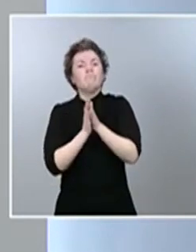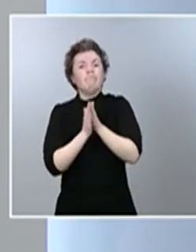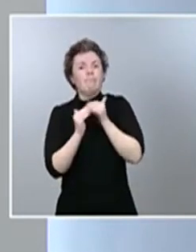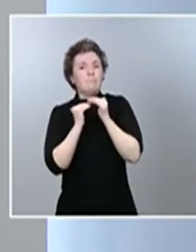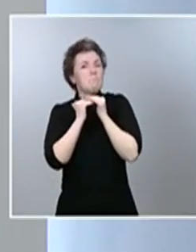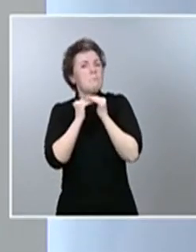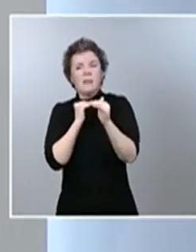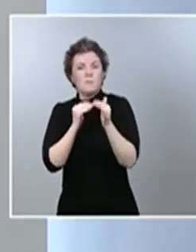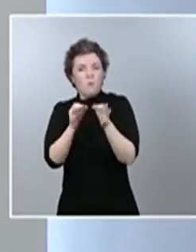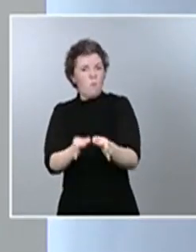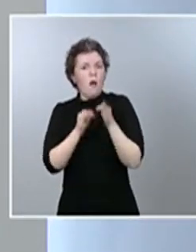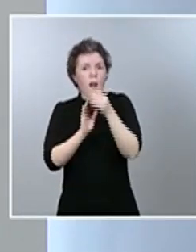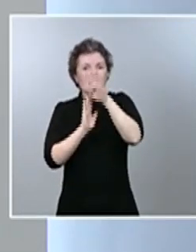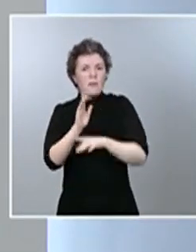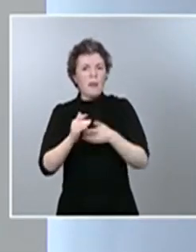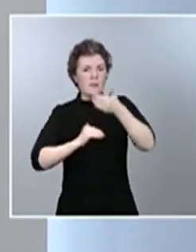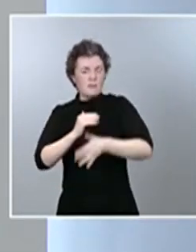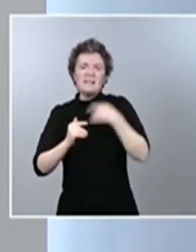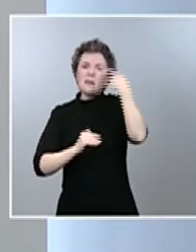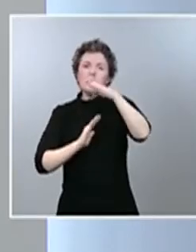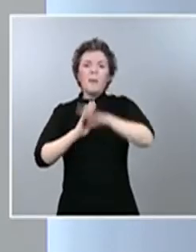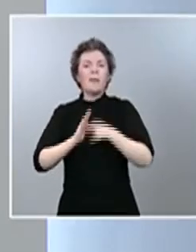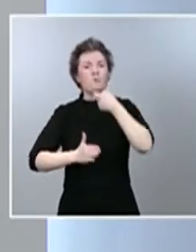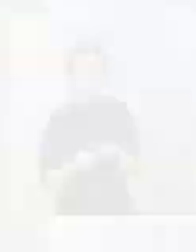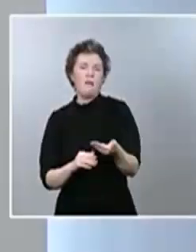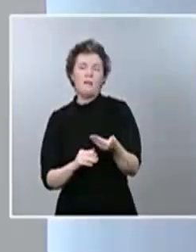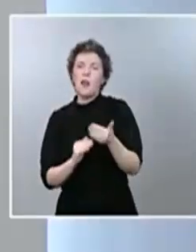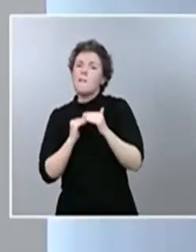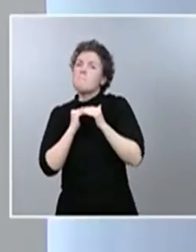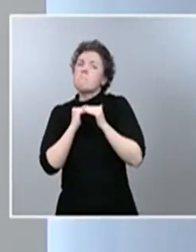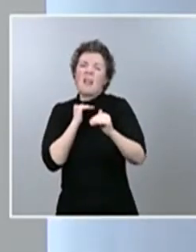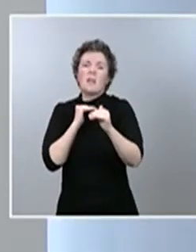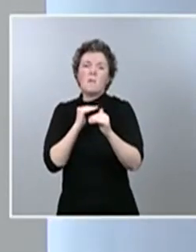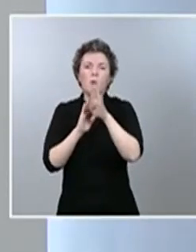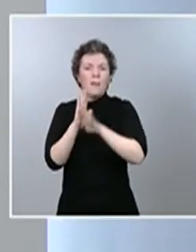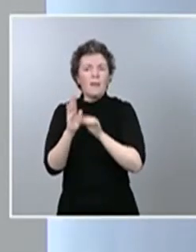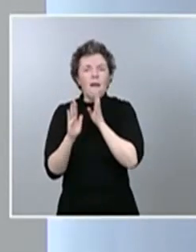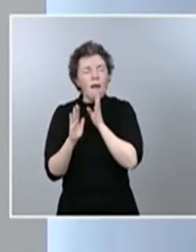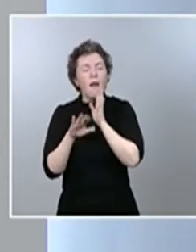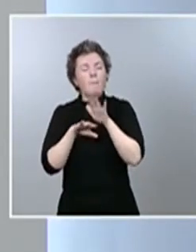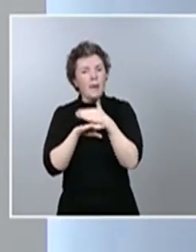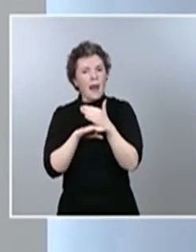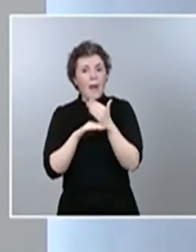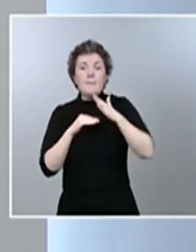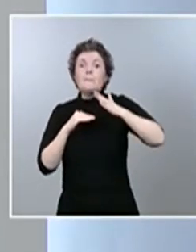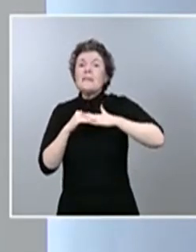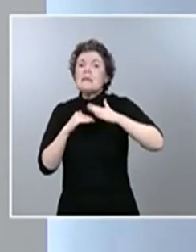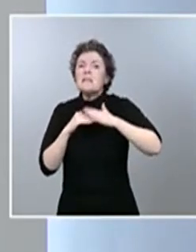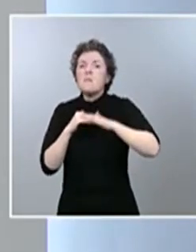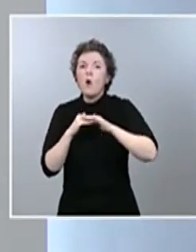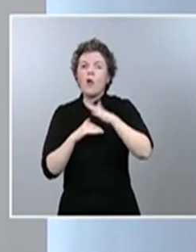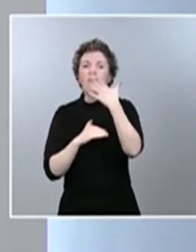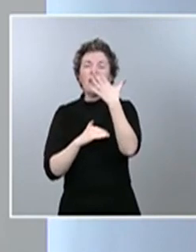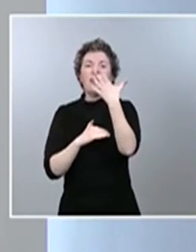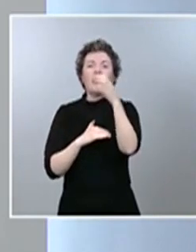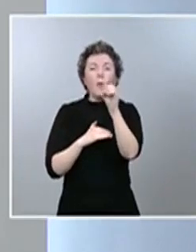restrictivas. Sabemos que son medidas que son duras, sabemos que son eficaces para llegar como mínimo a esos